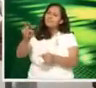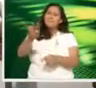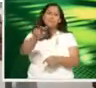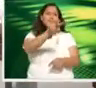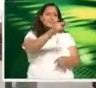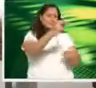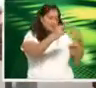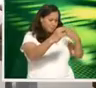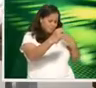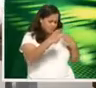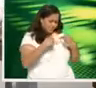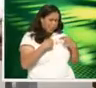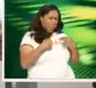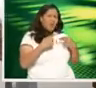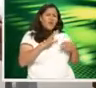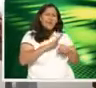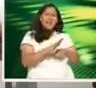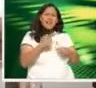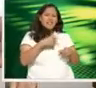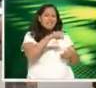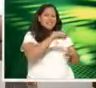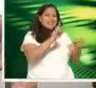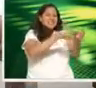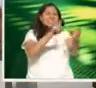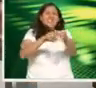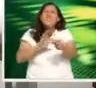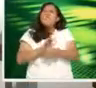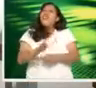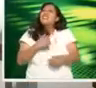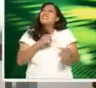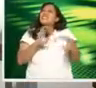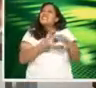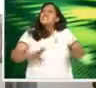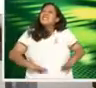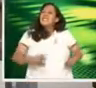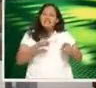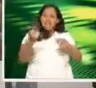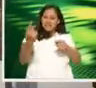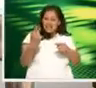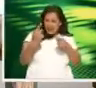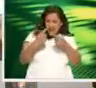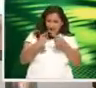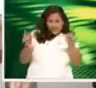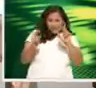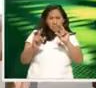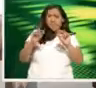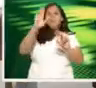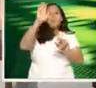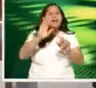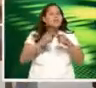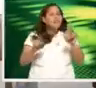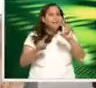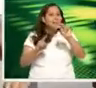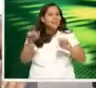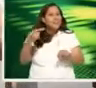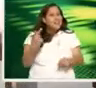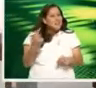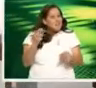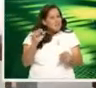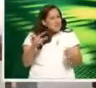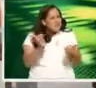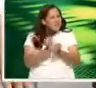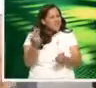mismo y preguntarte, bueno, ¿a qué tribu o tribus pertenezco? Y no soy tan distinto de tal persona, aunque parezca que sí.